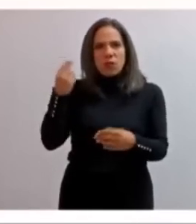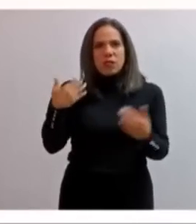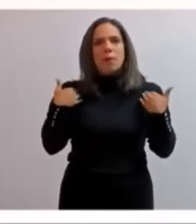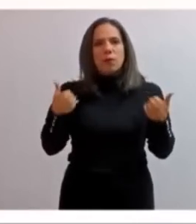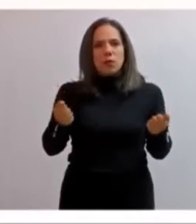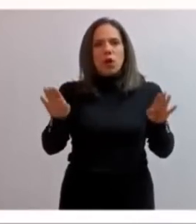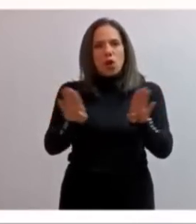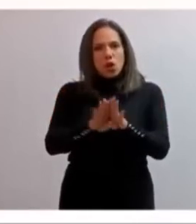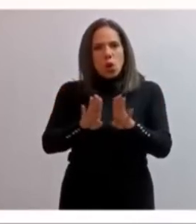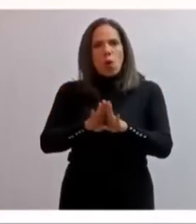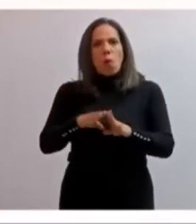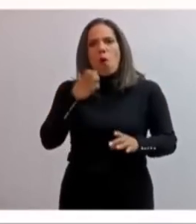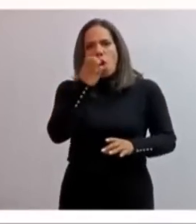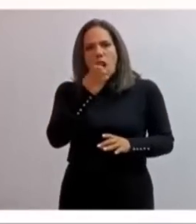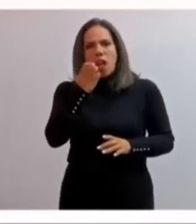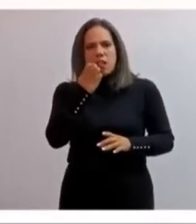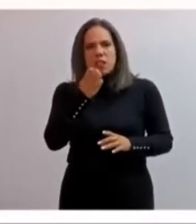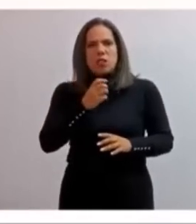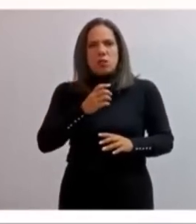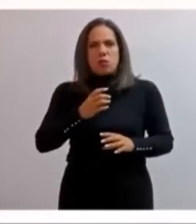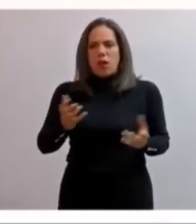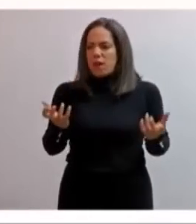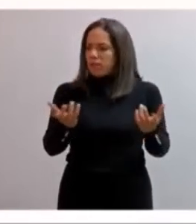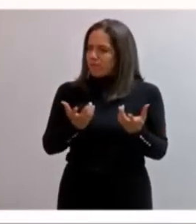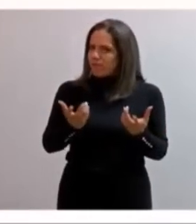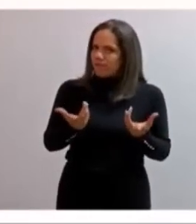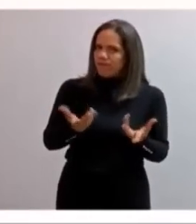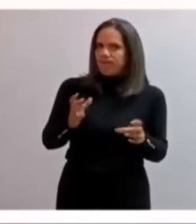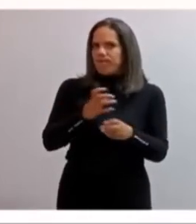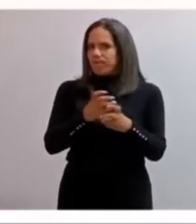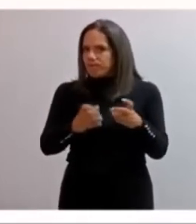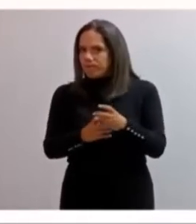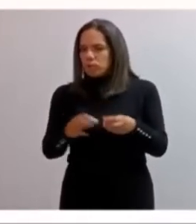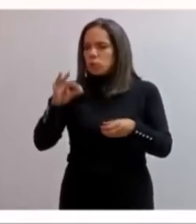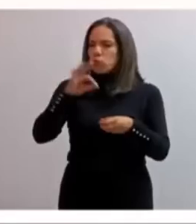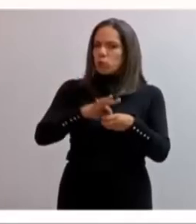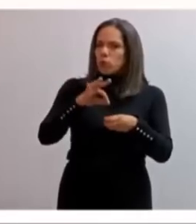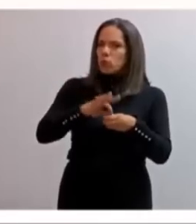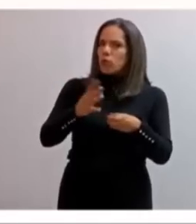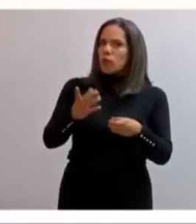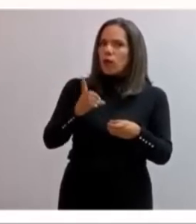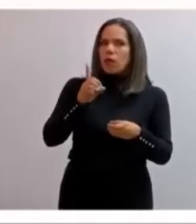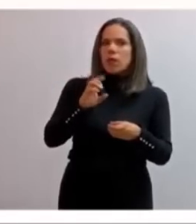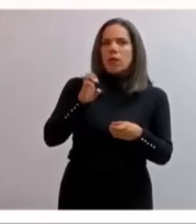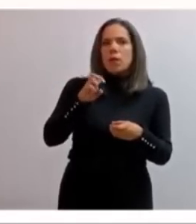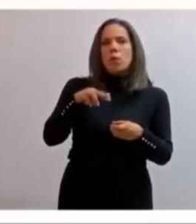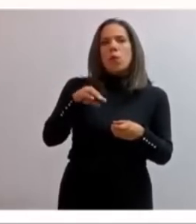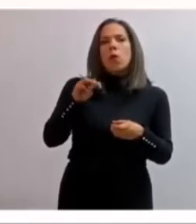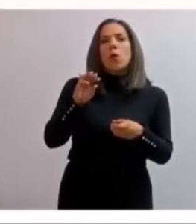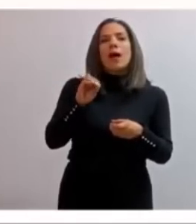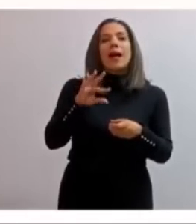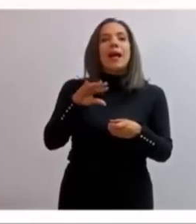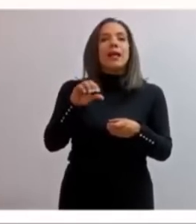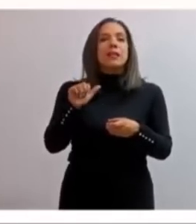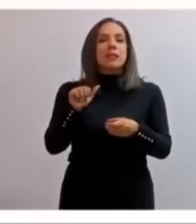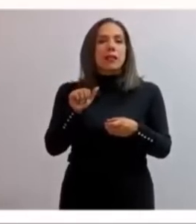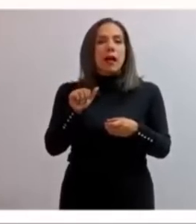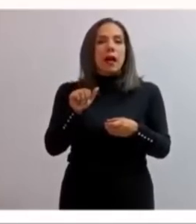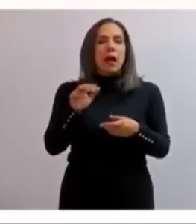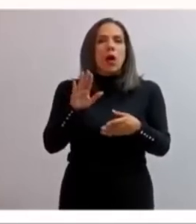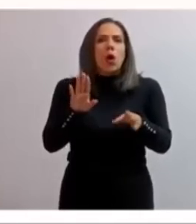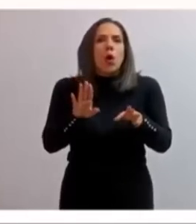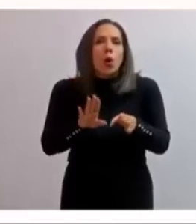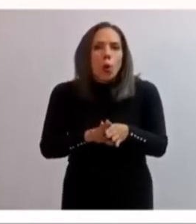forma democrática. Y una forma de actuar en forma democrática es que el colectivo docente se